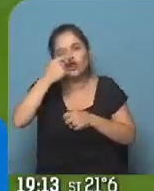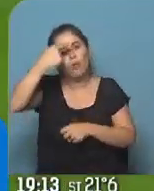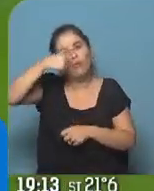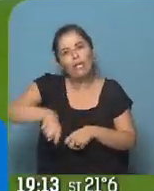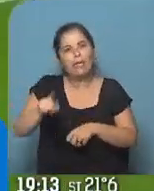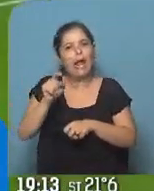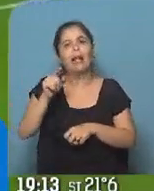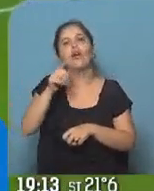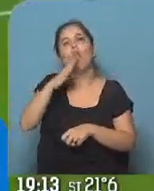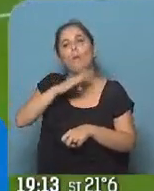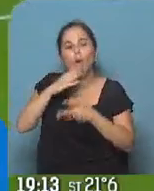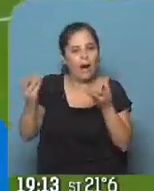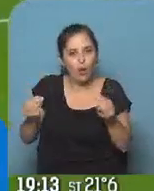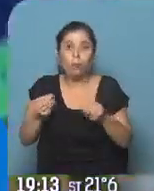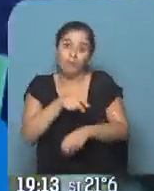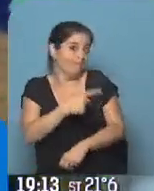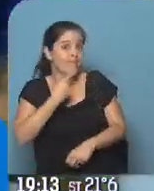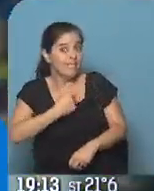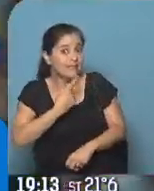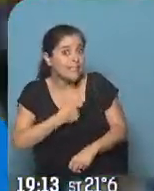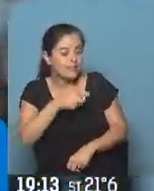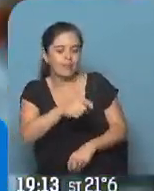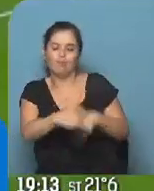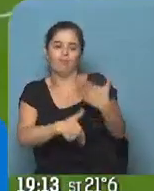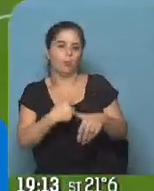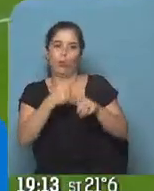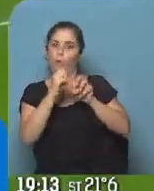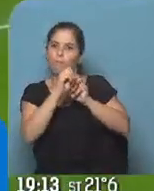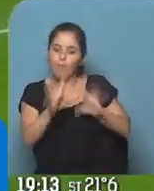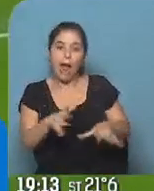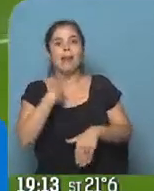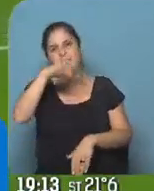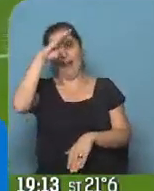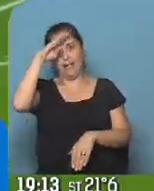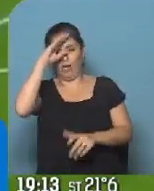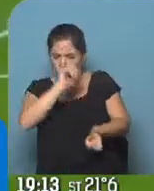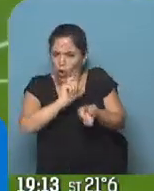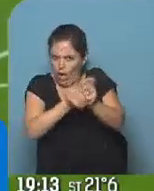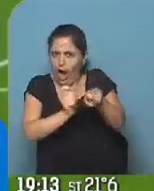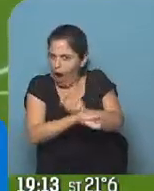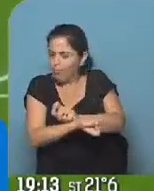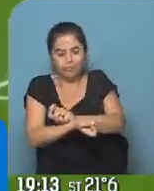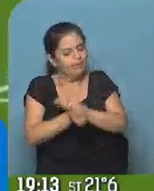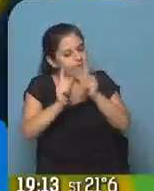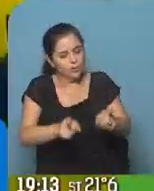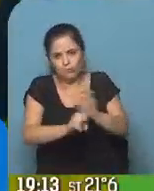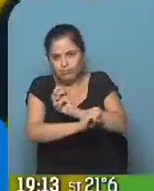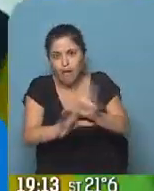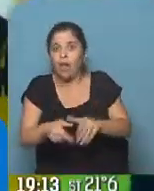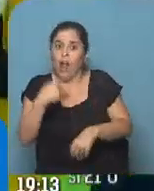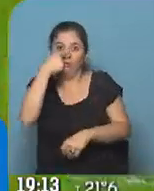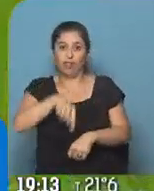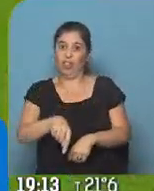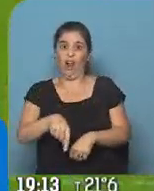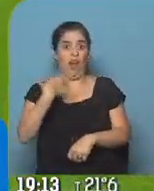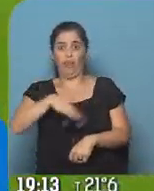partido, las individualidades no lo salvaron, los cambios de Gallardo tampoco. Hubo que ir a los remates del punto del penal y